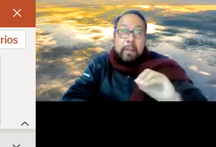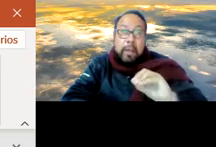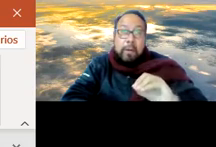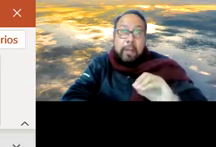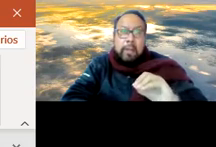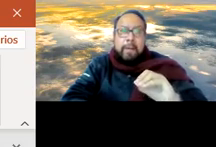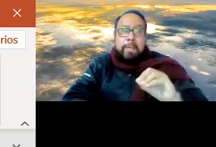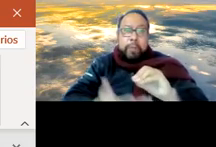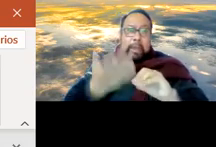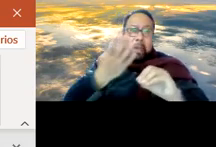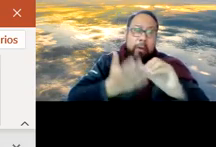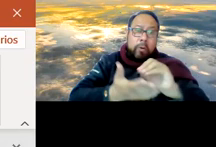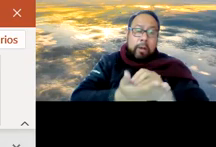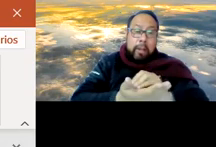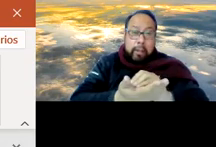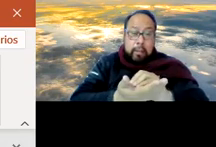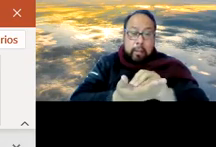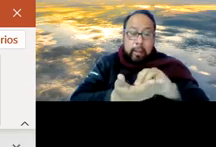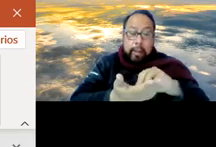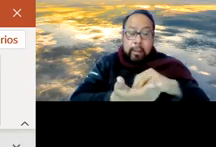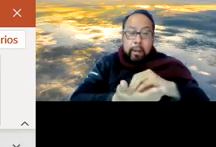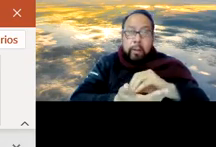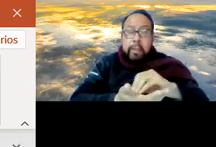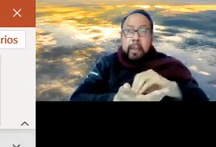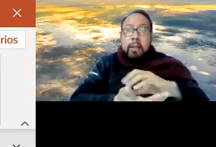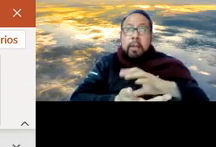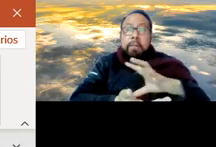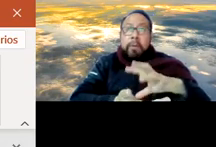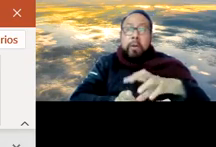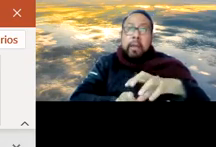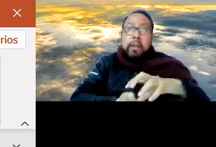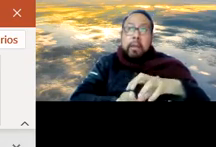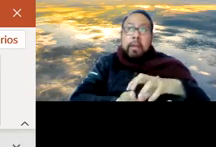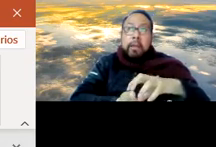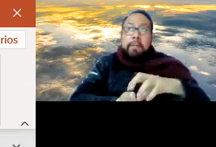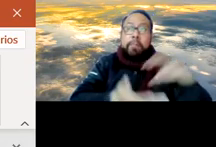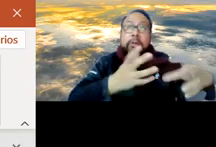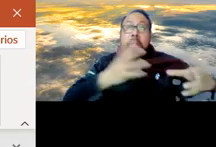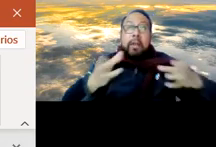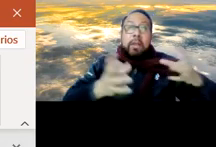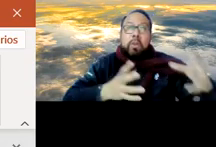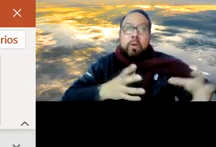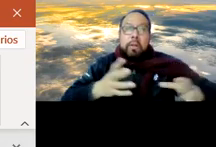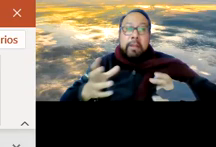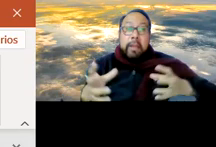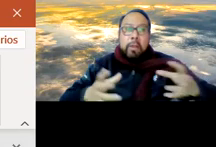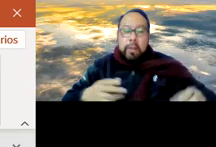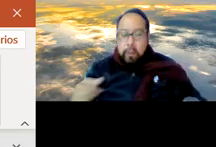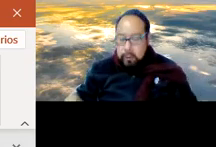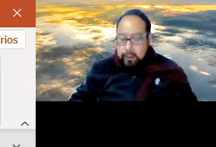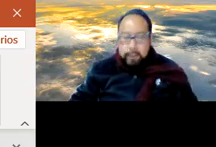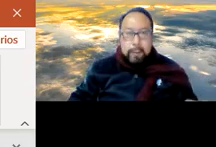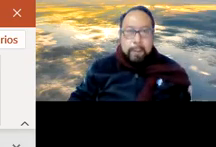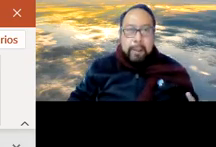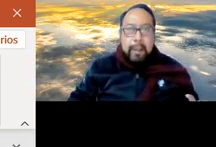entre investigadores y leen a esa rigurosidad, porque dicen, es que entre todos los investigadores